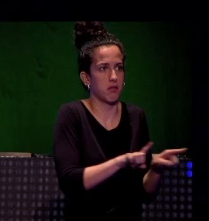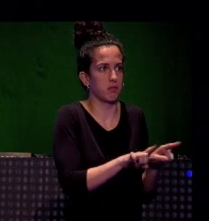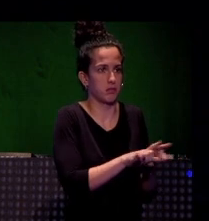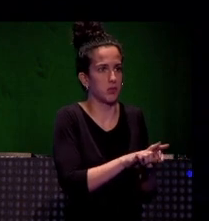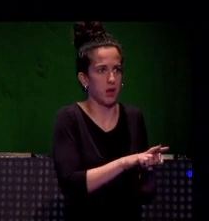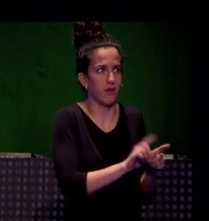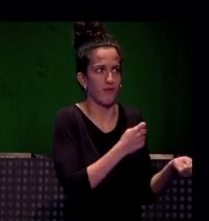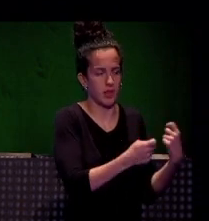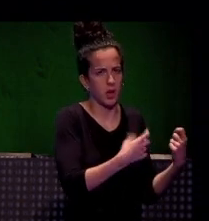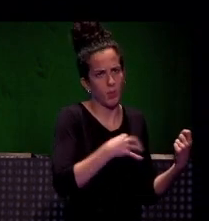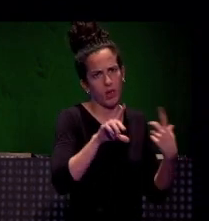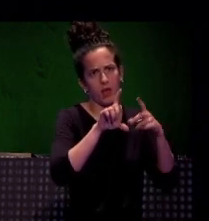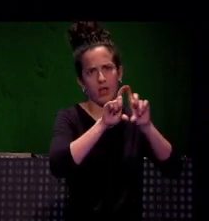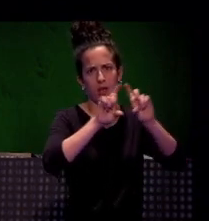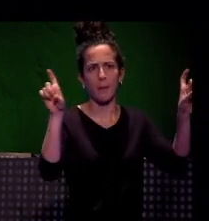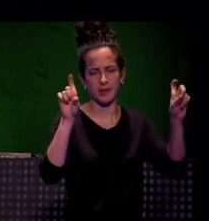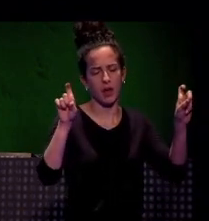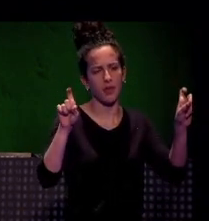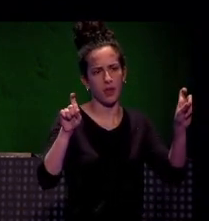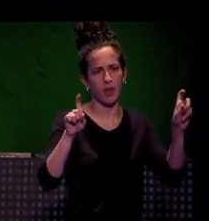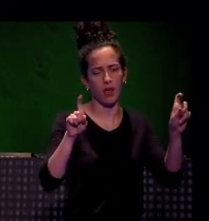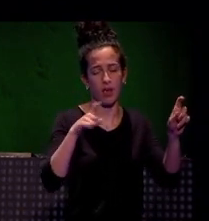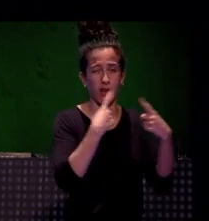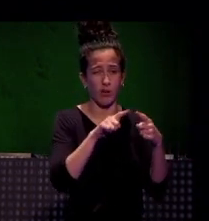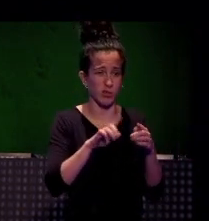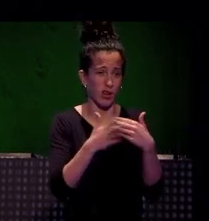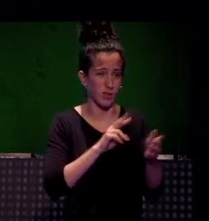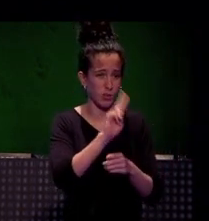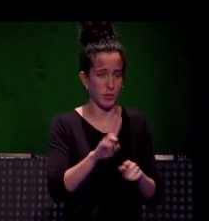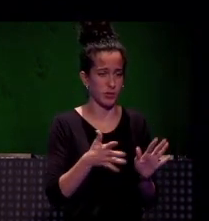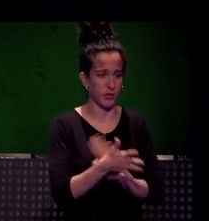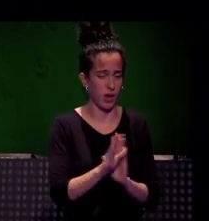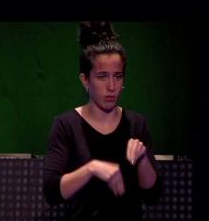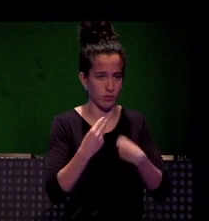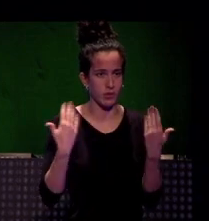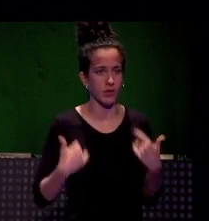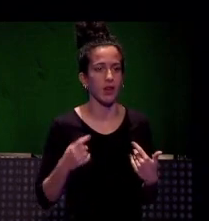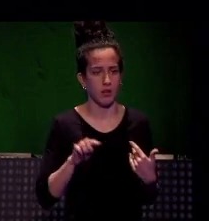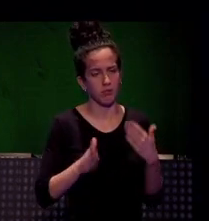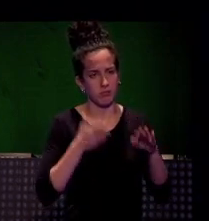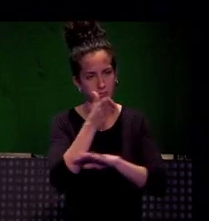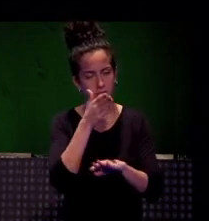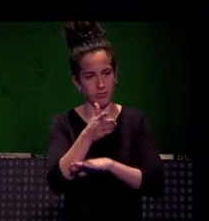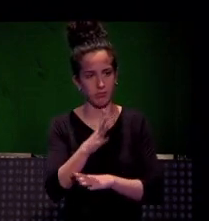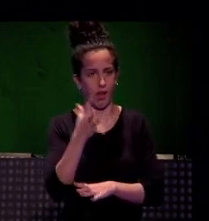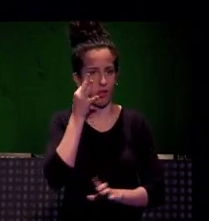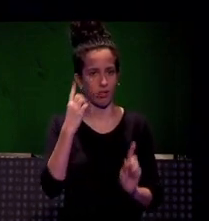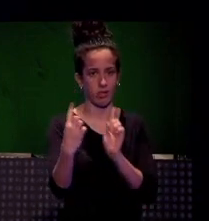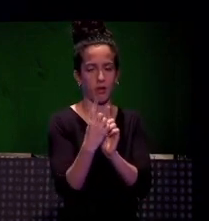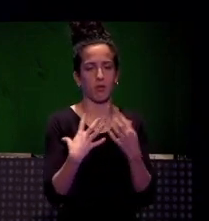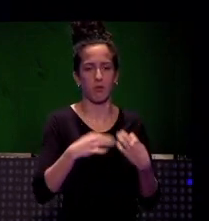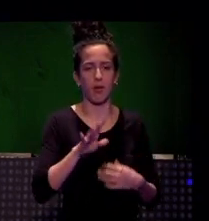las tiendas de segunda mano pero no es no es lo mismo y cada vez es mucho más frecuente y